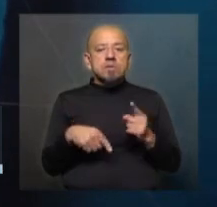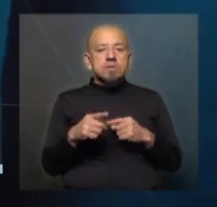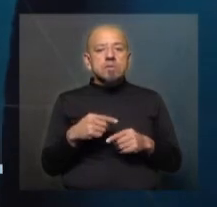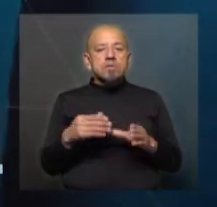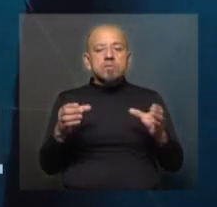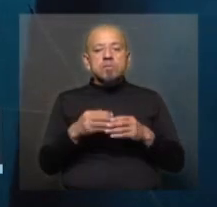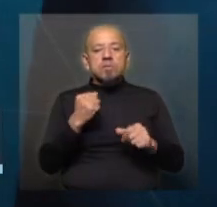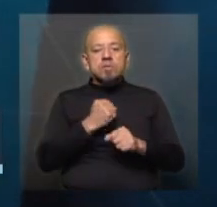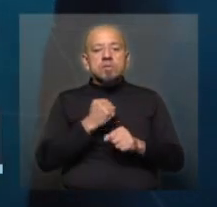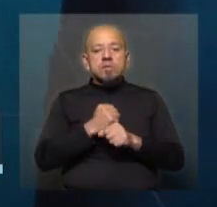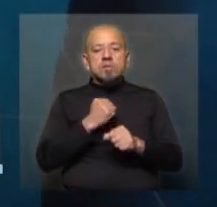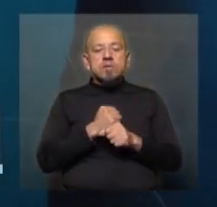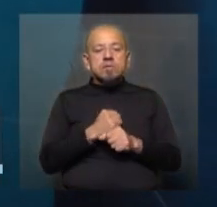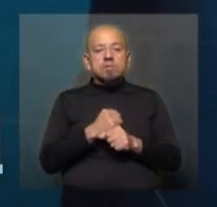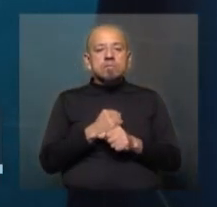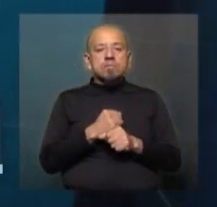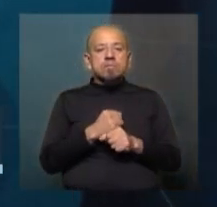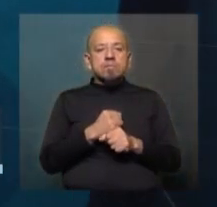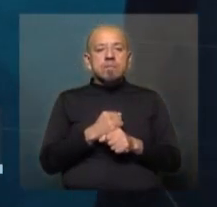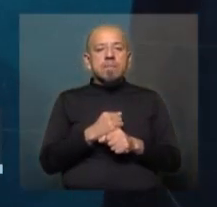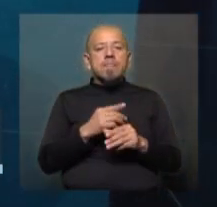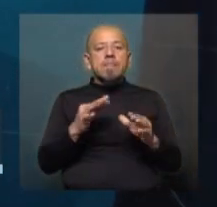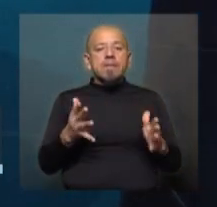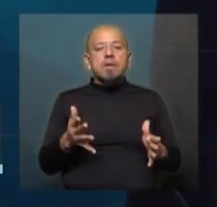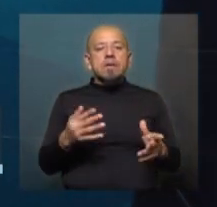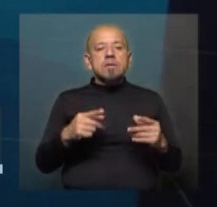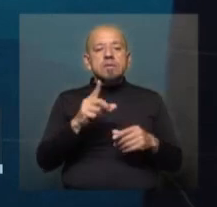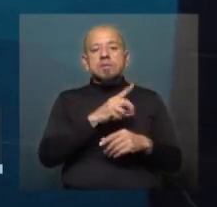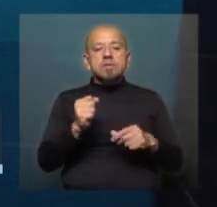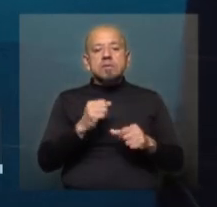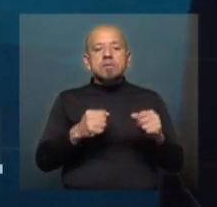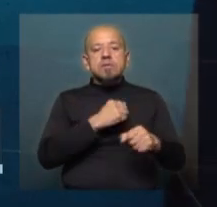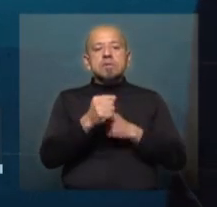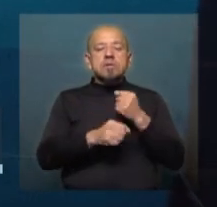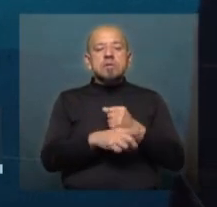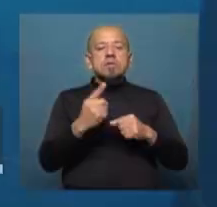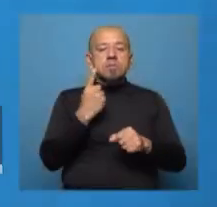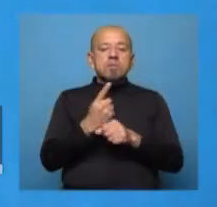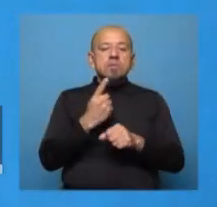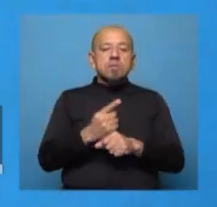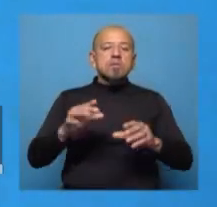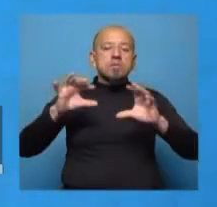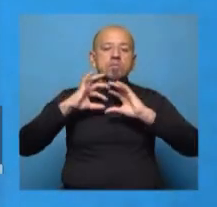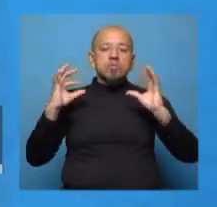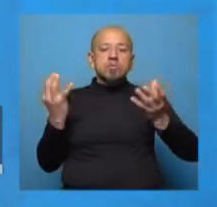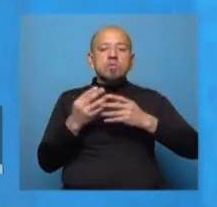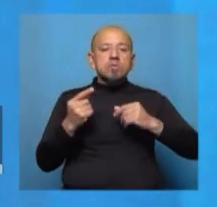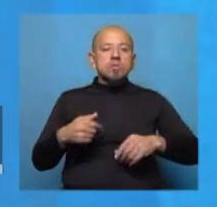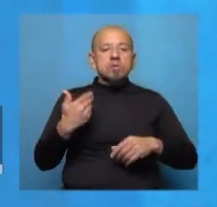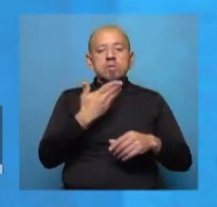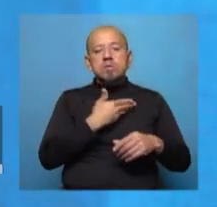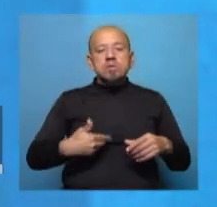de trabajo para las celebraciones de los 100 años del primer mundial lo integraban presidentes